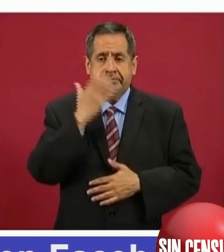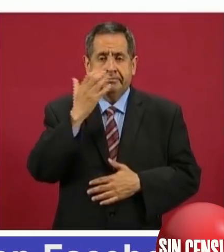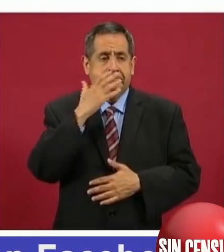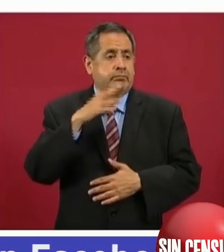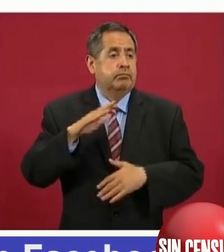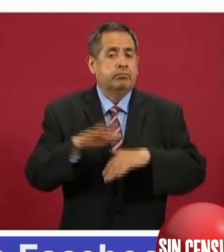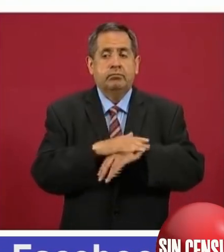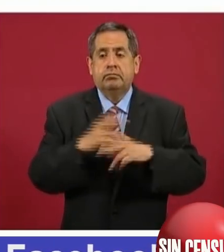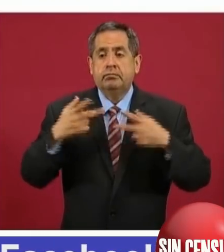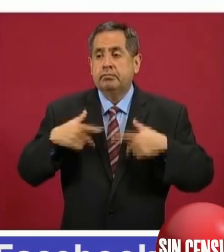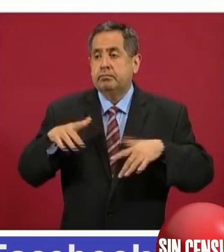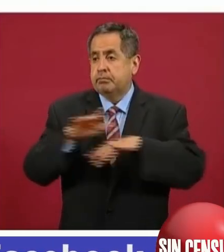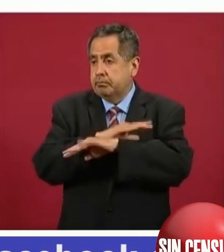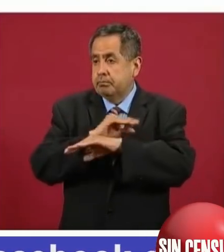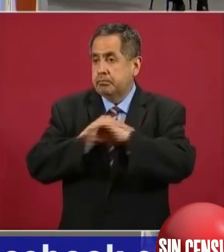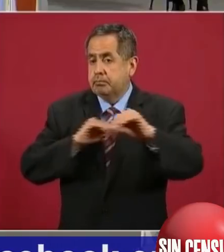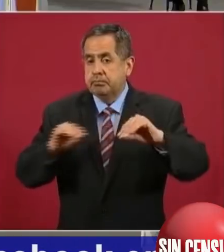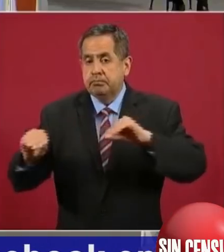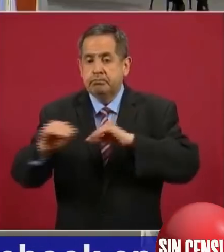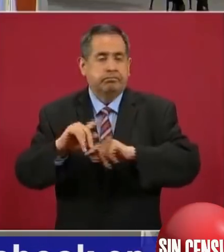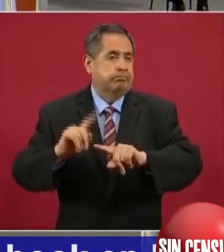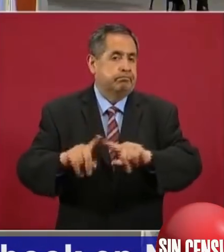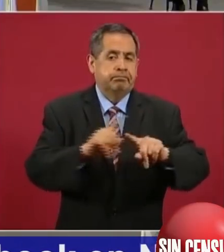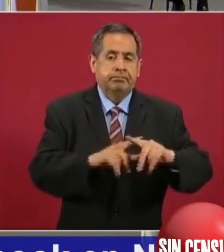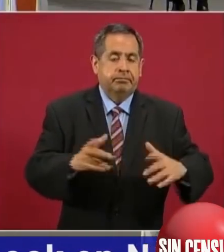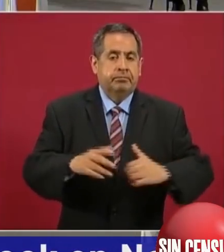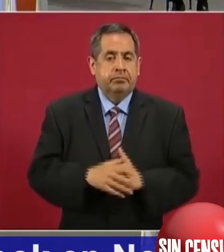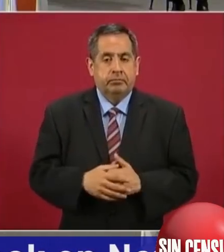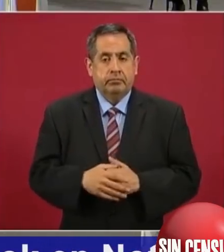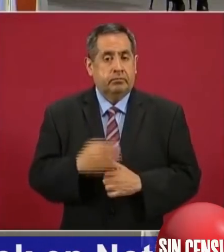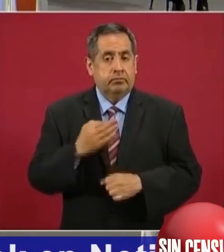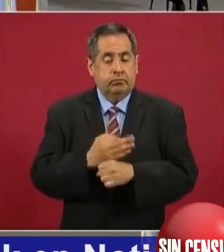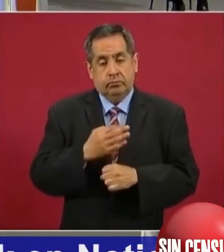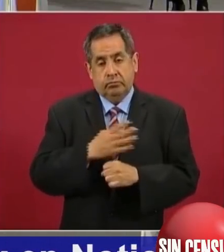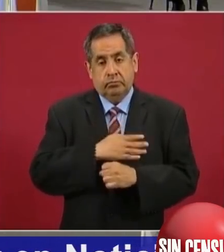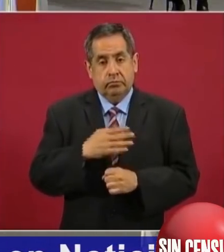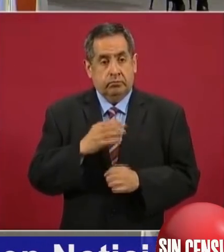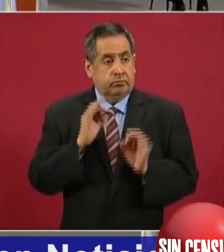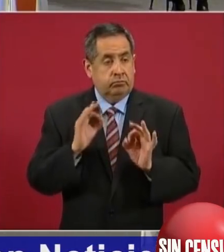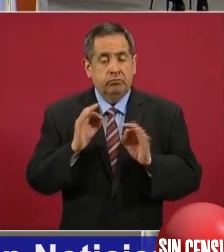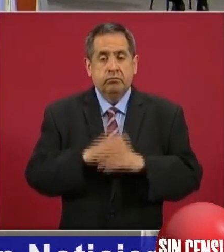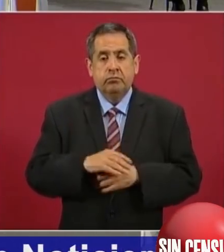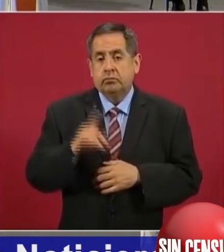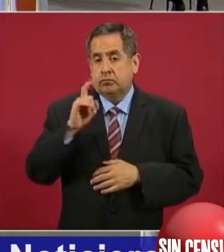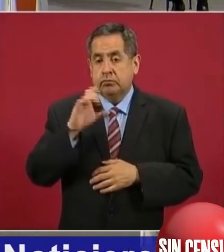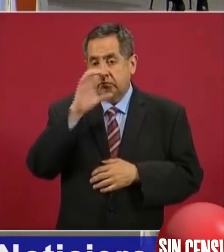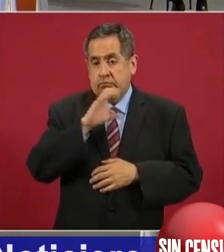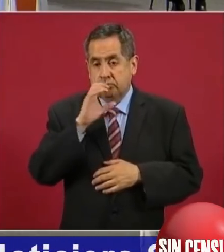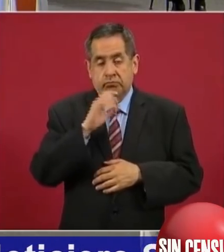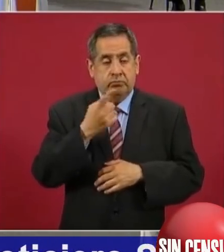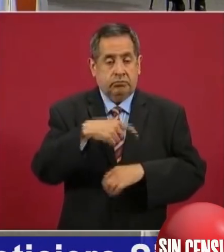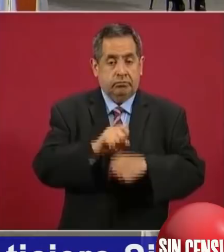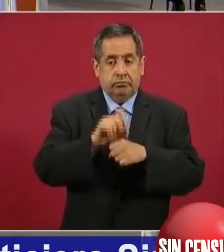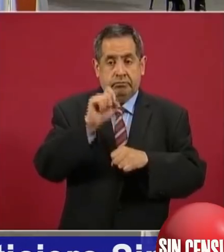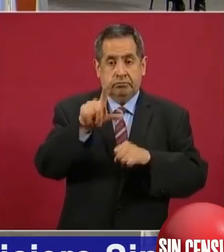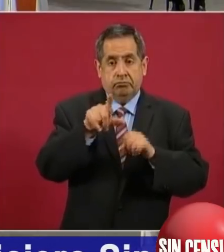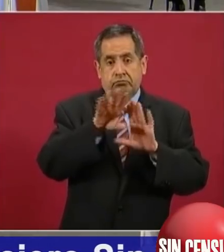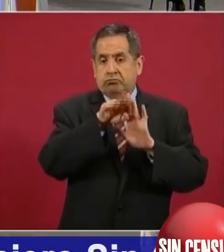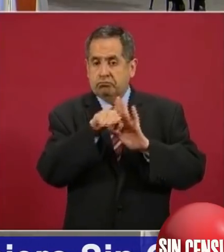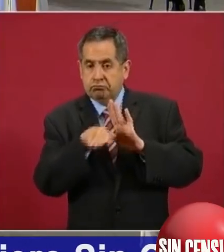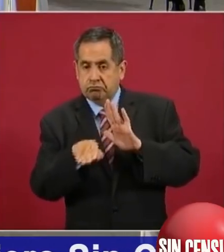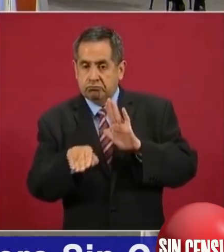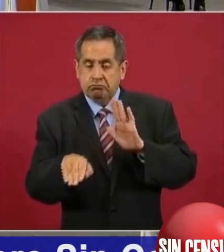en la movilidad en el espacio público. La buena noticia es que Aguascalientes tuvo una reducción muy sustancial en la semana 37